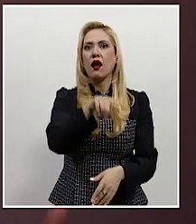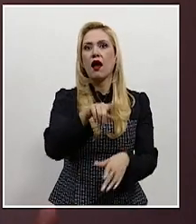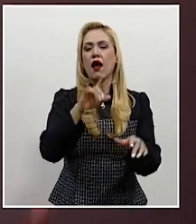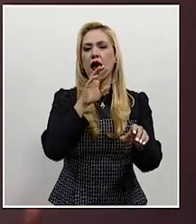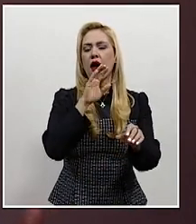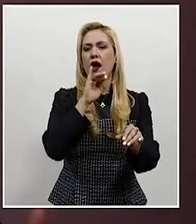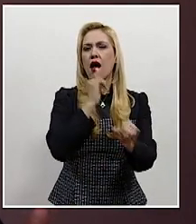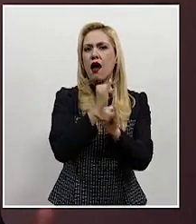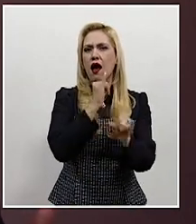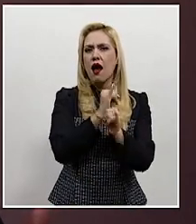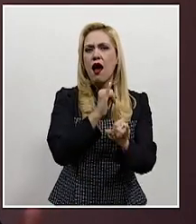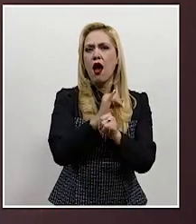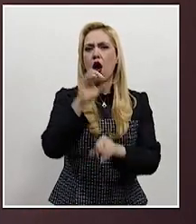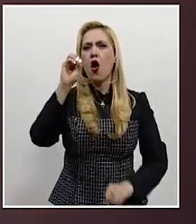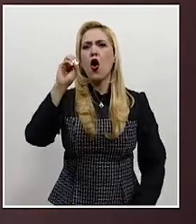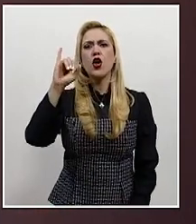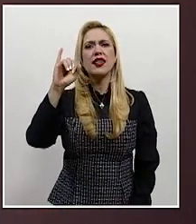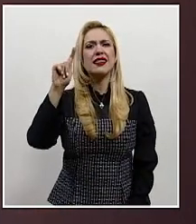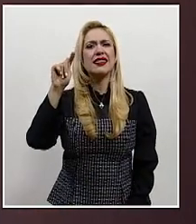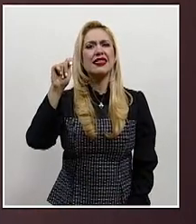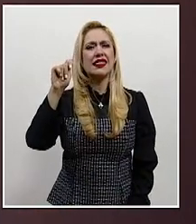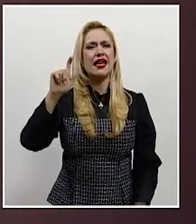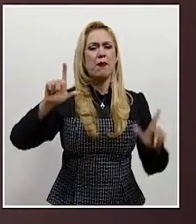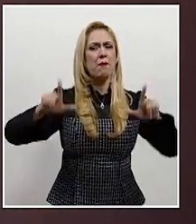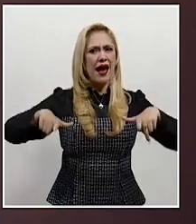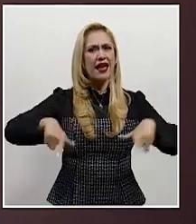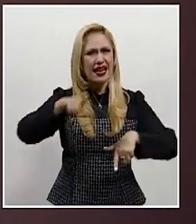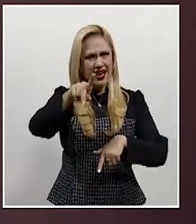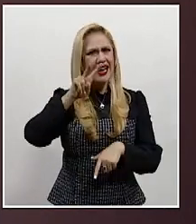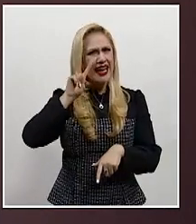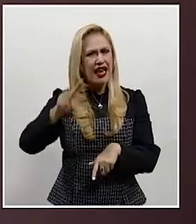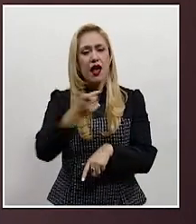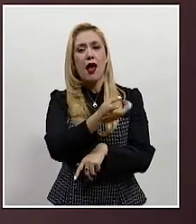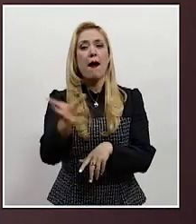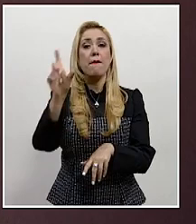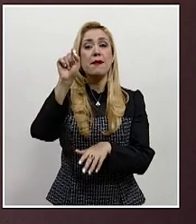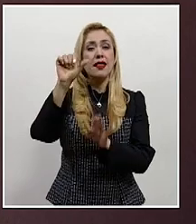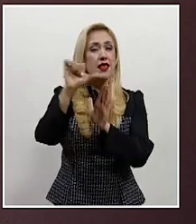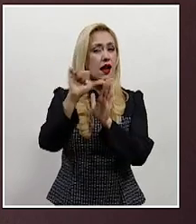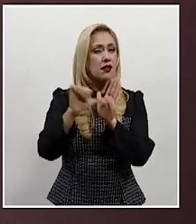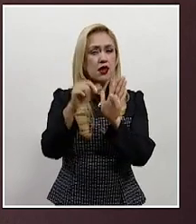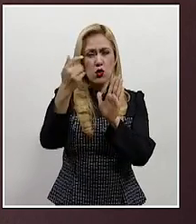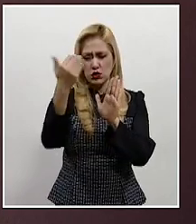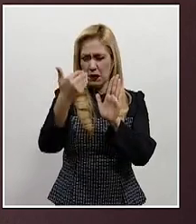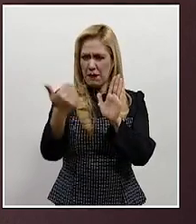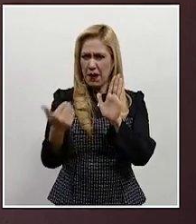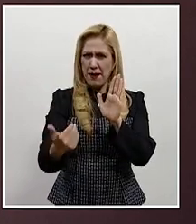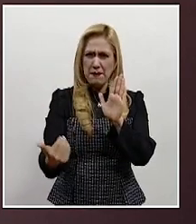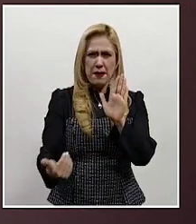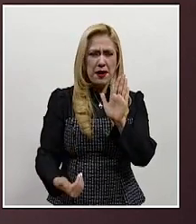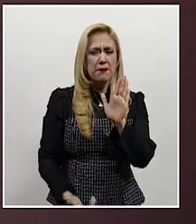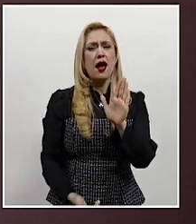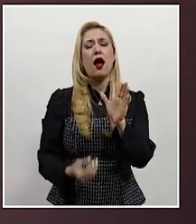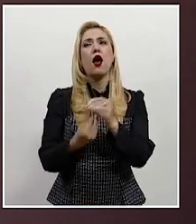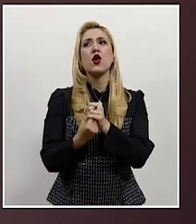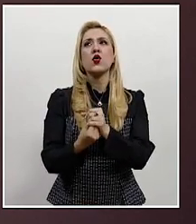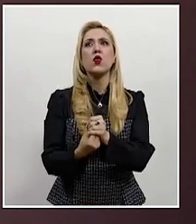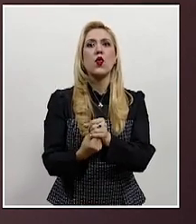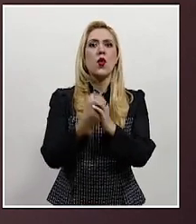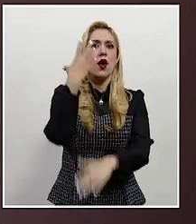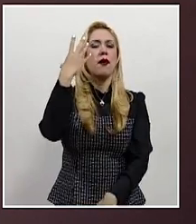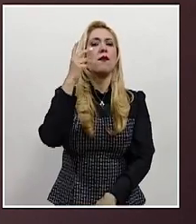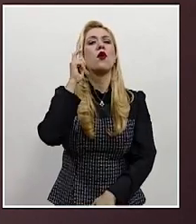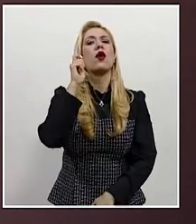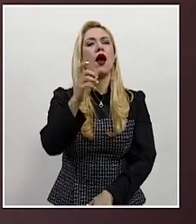la OIT, ahí lo pueden revisar. 20 artículos, pero muy profundos. Trata un concepto nuevo que